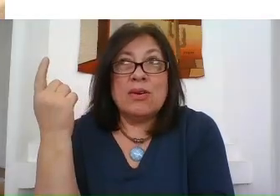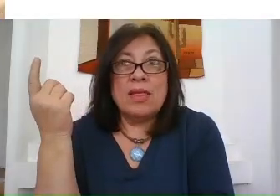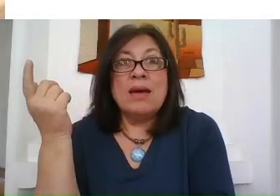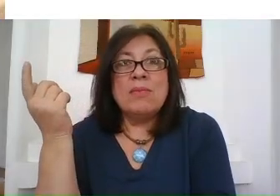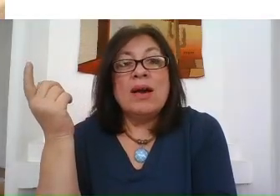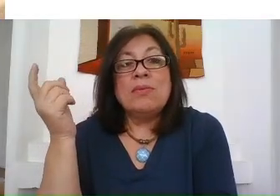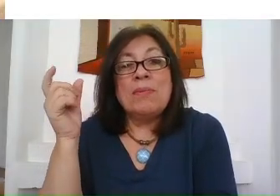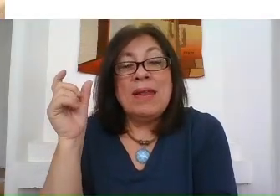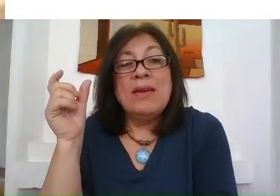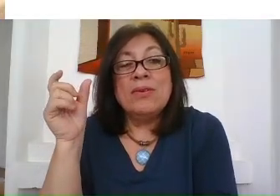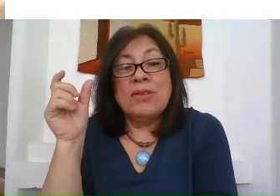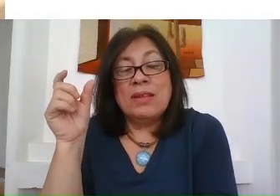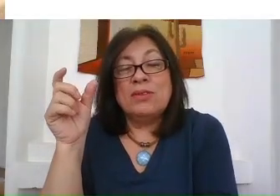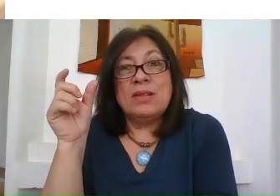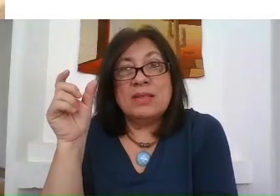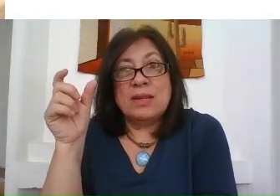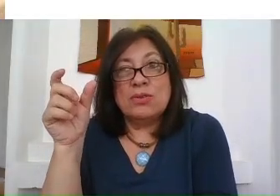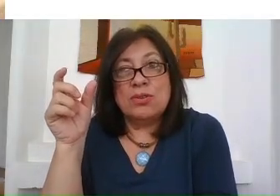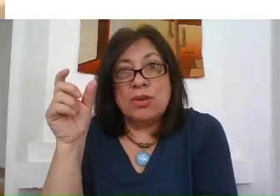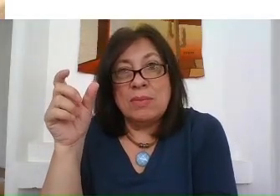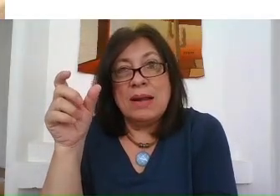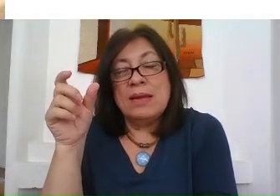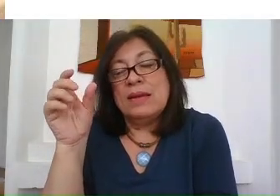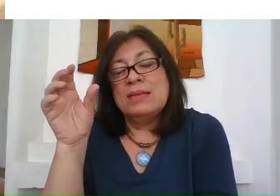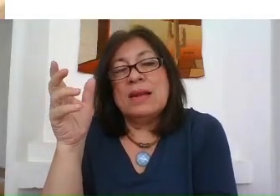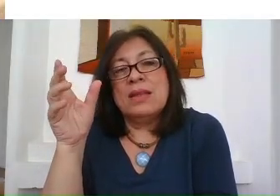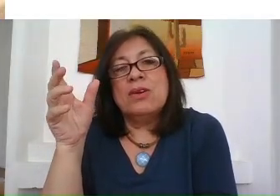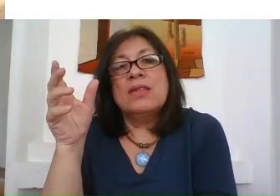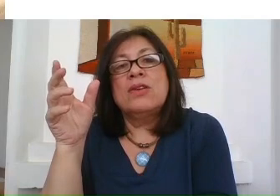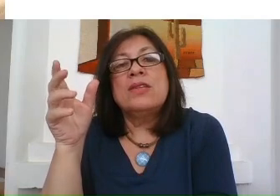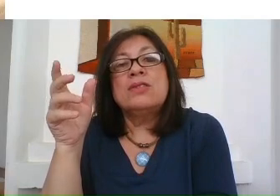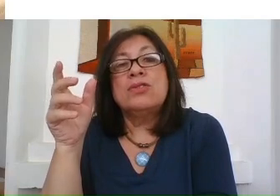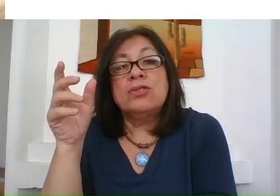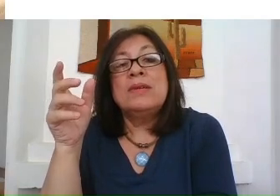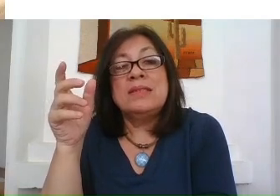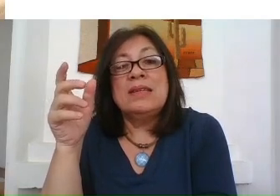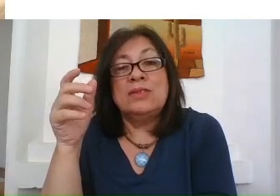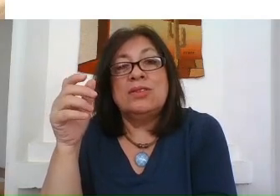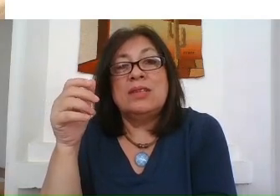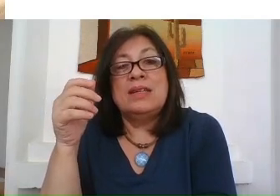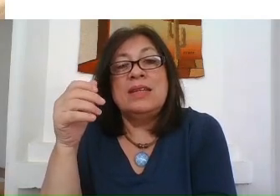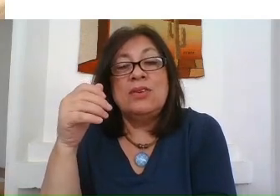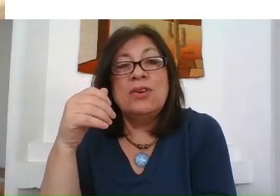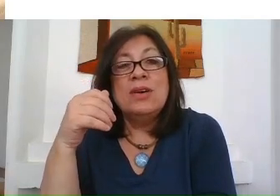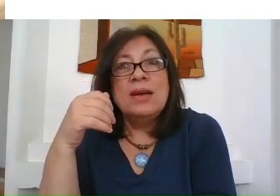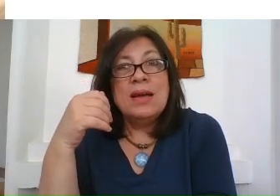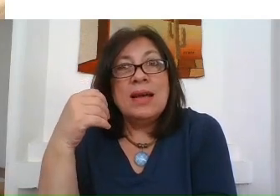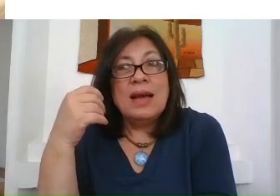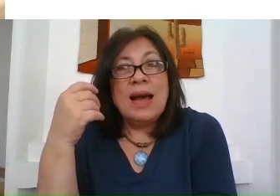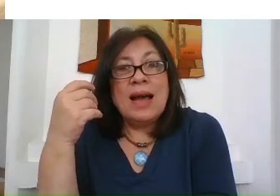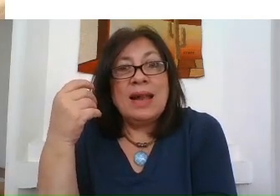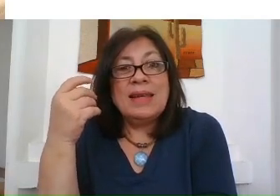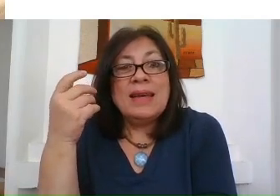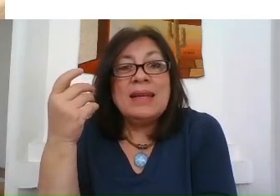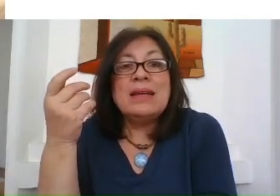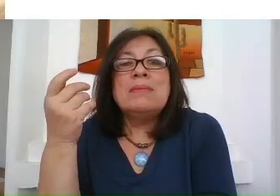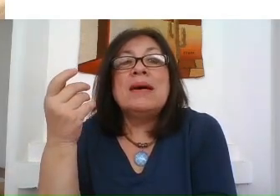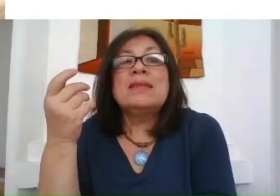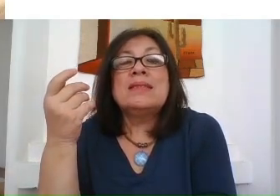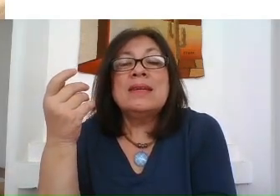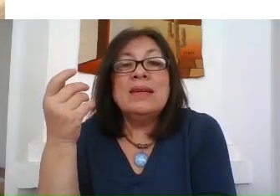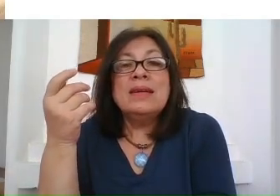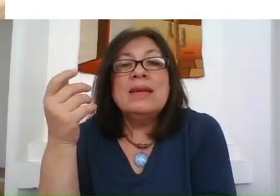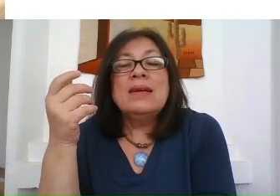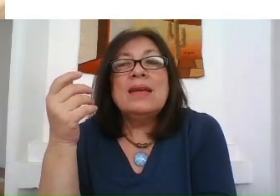Si recordamos, hay un periodo dentro del desarrollo normal, que es alrededor de los 18 meses, en donde el niño aligera